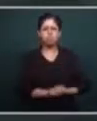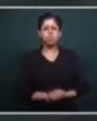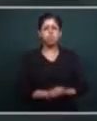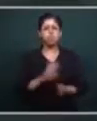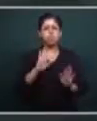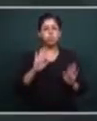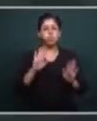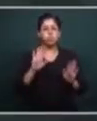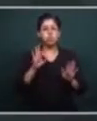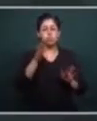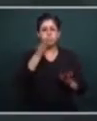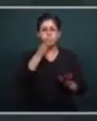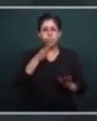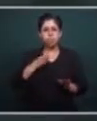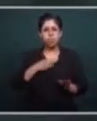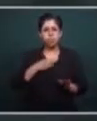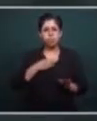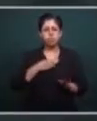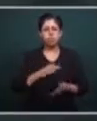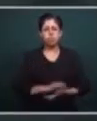que perdieron la vida,